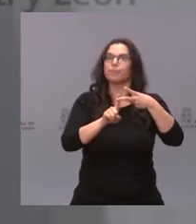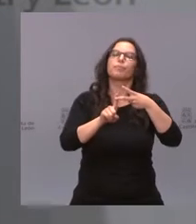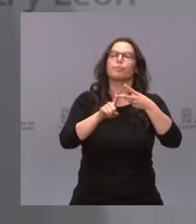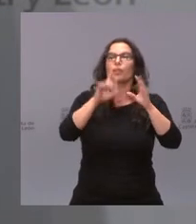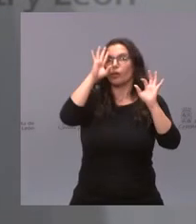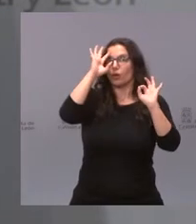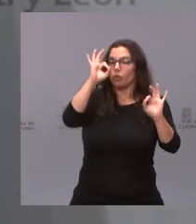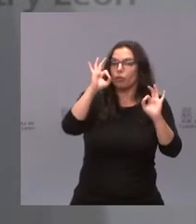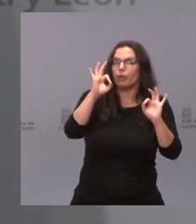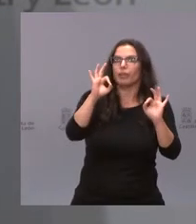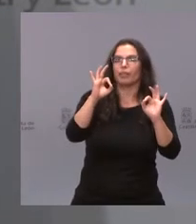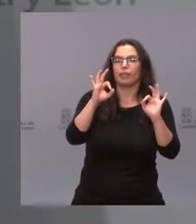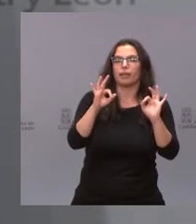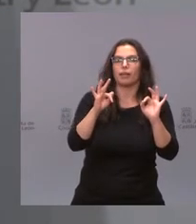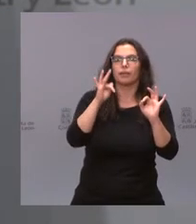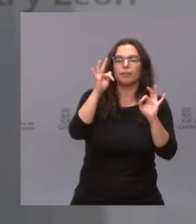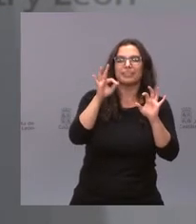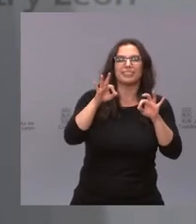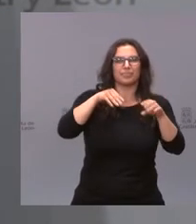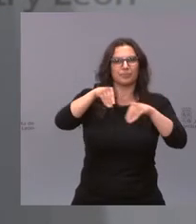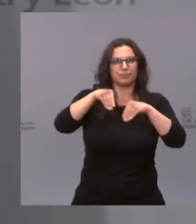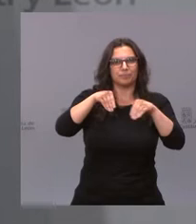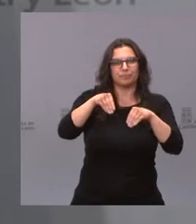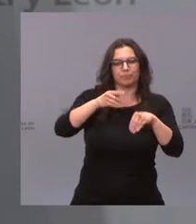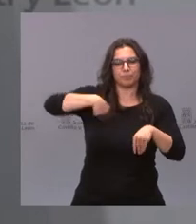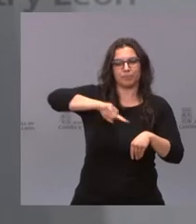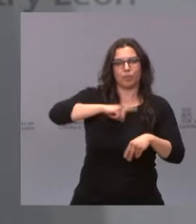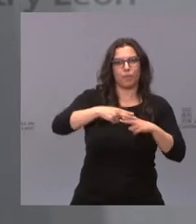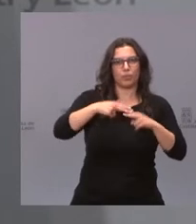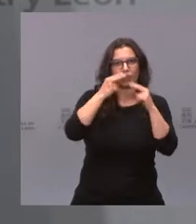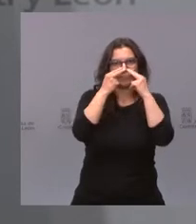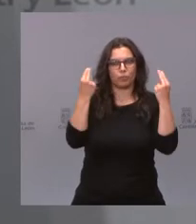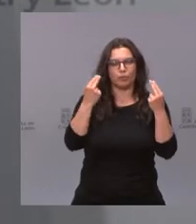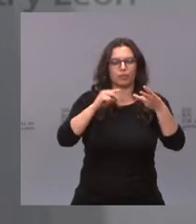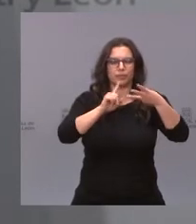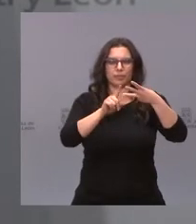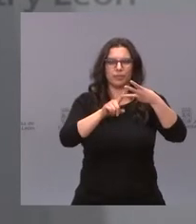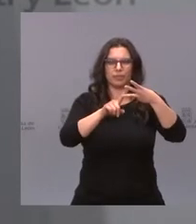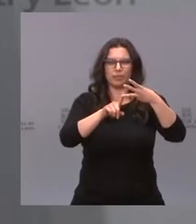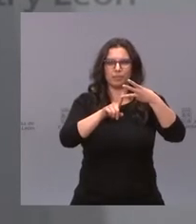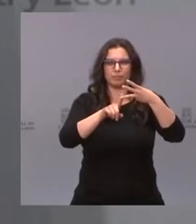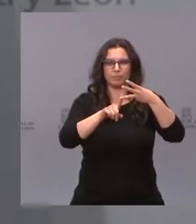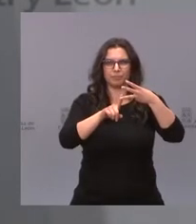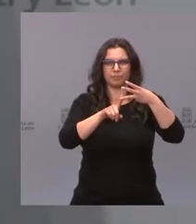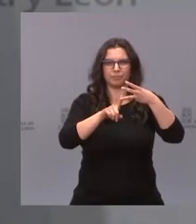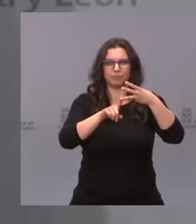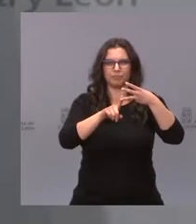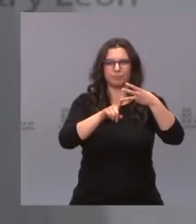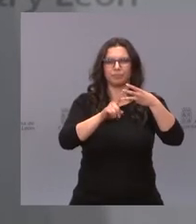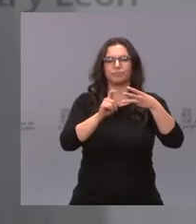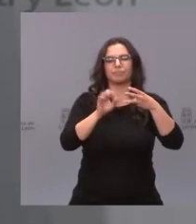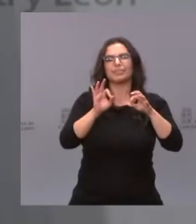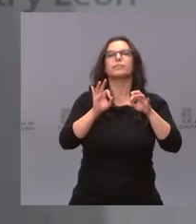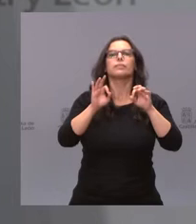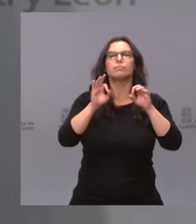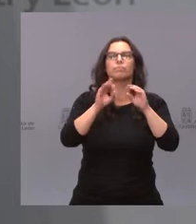coherencia y la alineación estratégica de nuestras políticas públicas. El tercero, que versa sobre la formación de